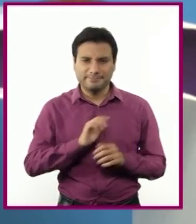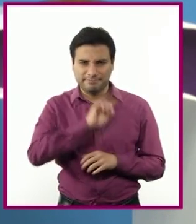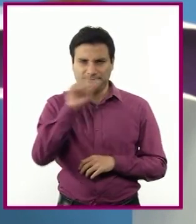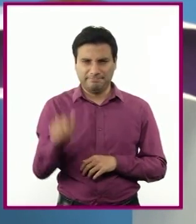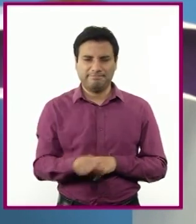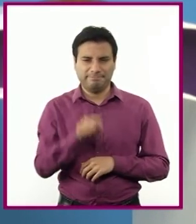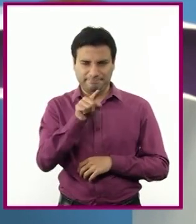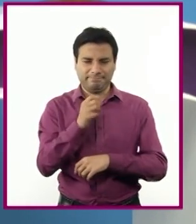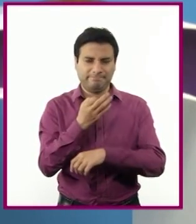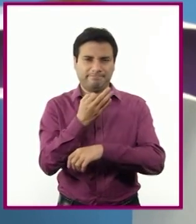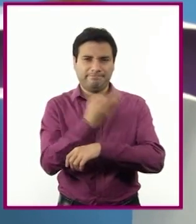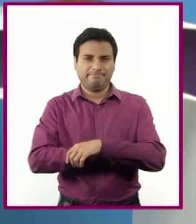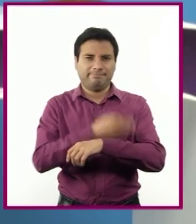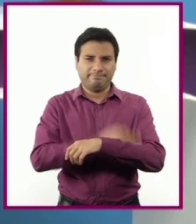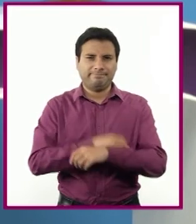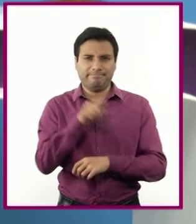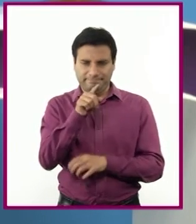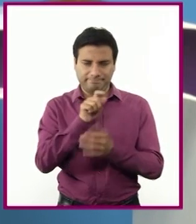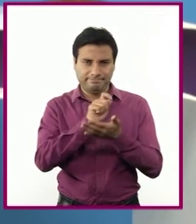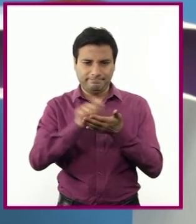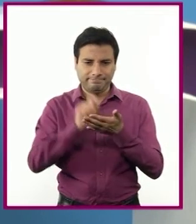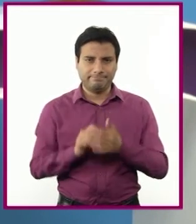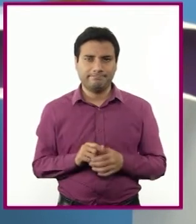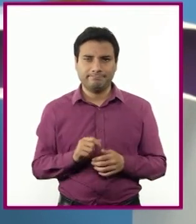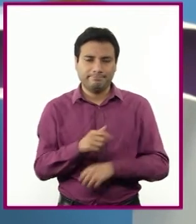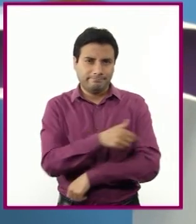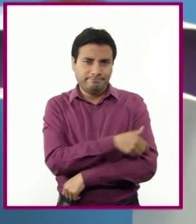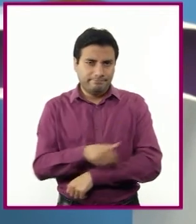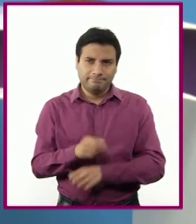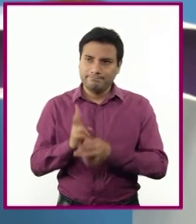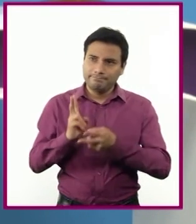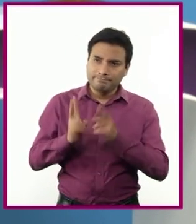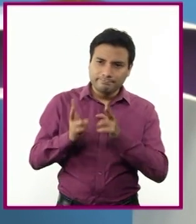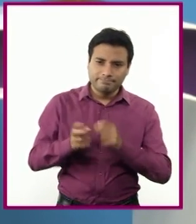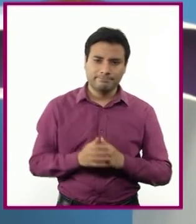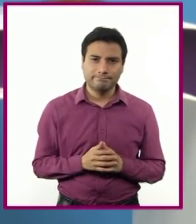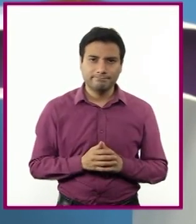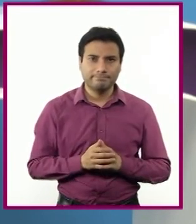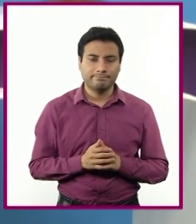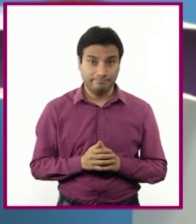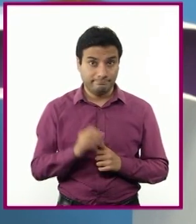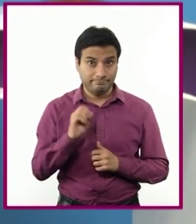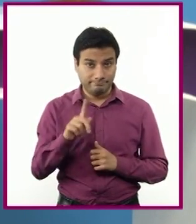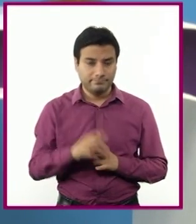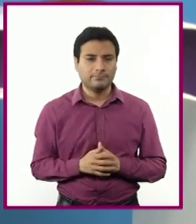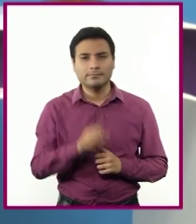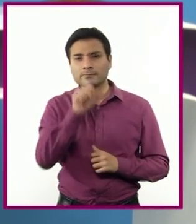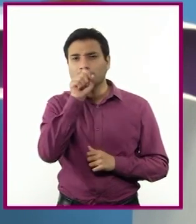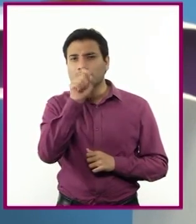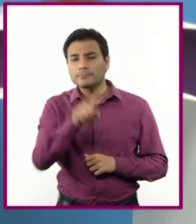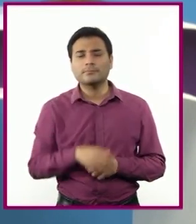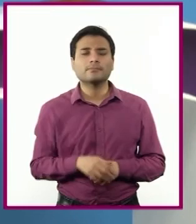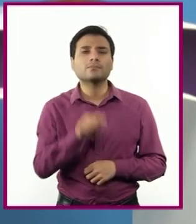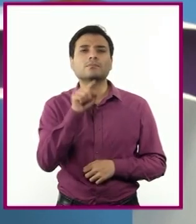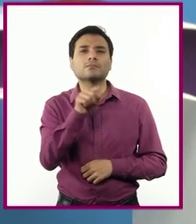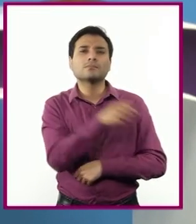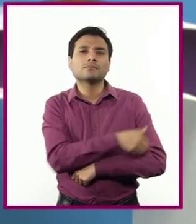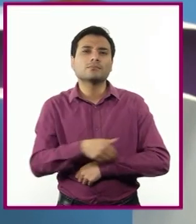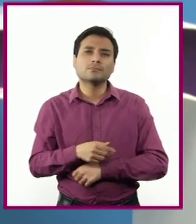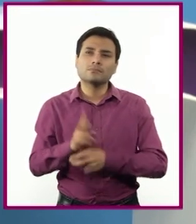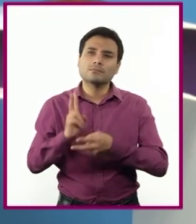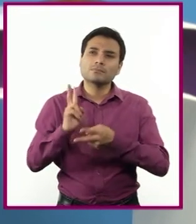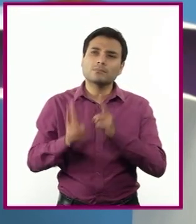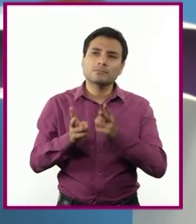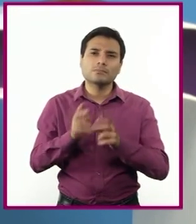lo pueden finalizar y comentar en casa sus resultados. Además, platiquen con sus familiares